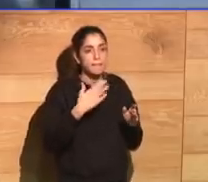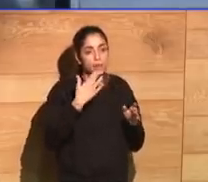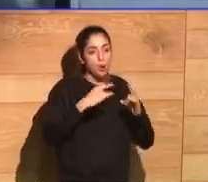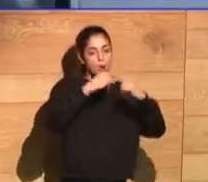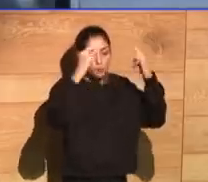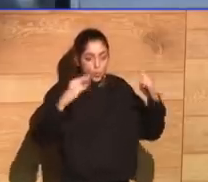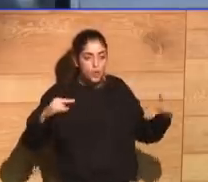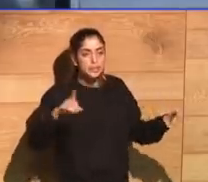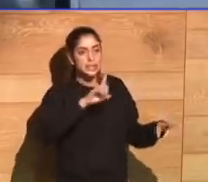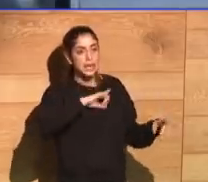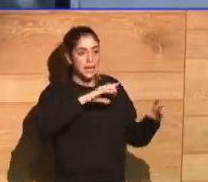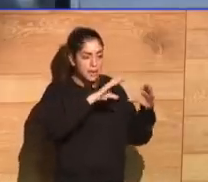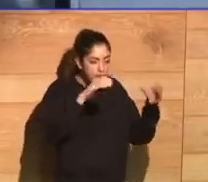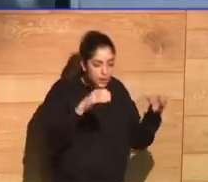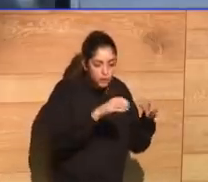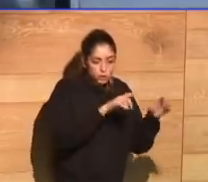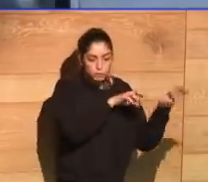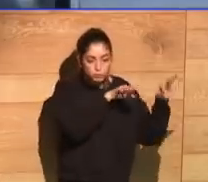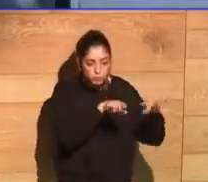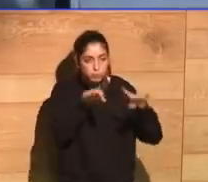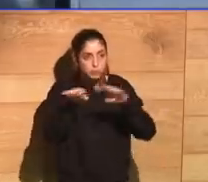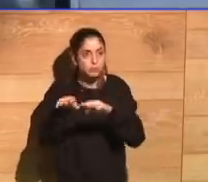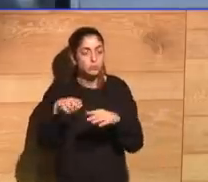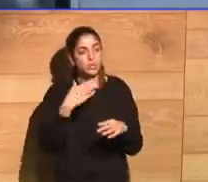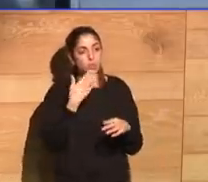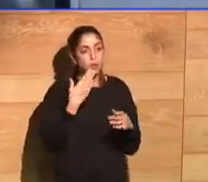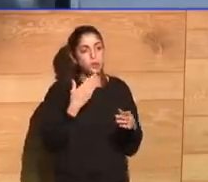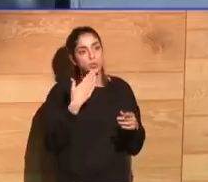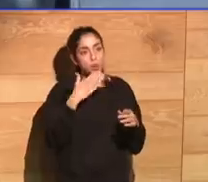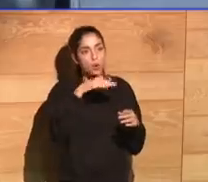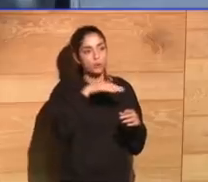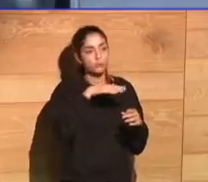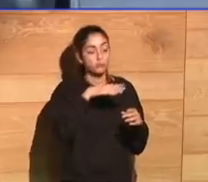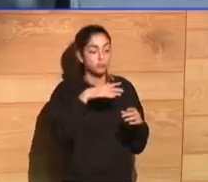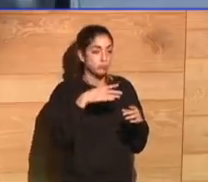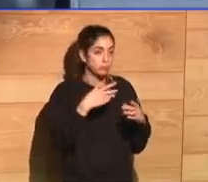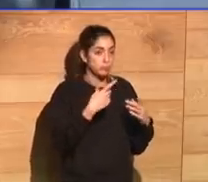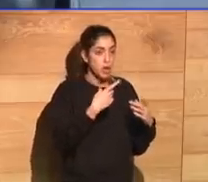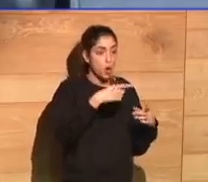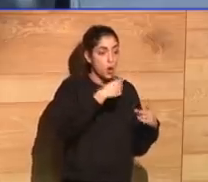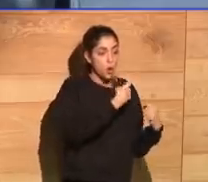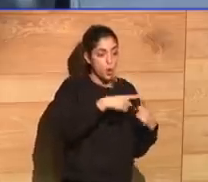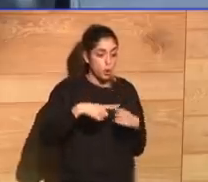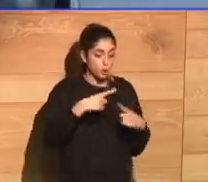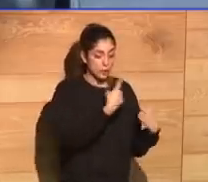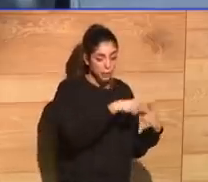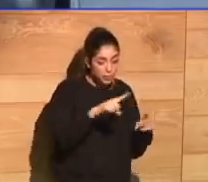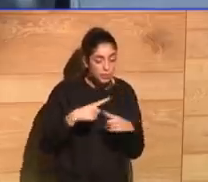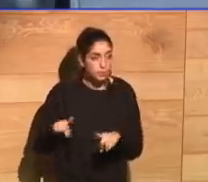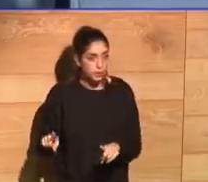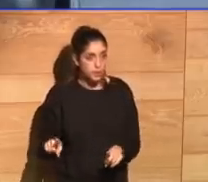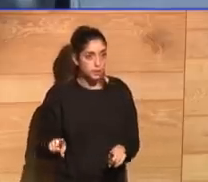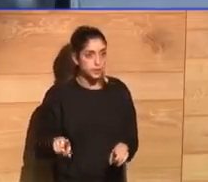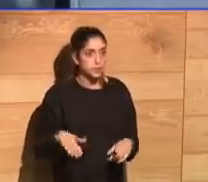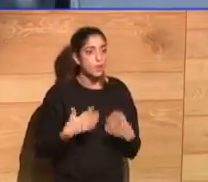el ejército, que es muy spielberiano también de forma de rodar. En fin, está navegando en sitios muy distintos, esta parte romántica. Luego funciona.